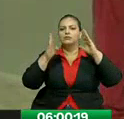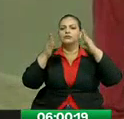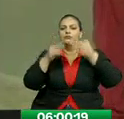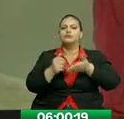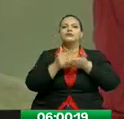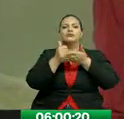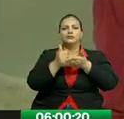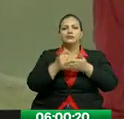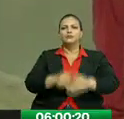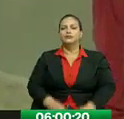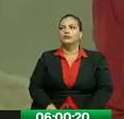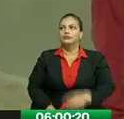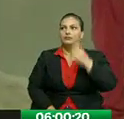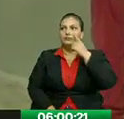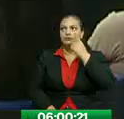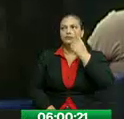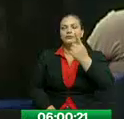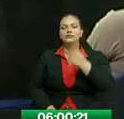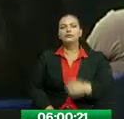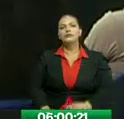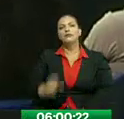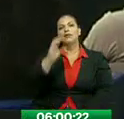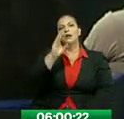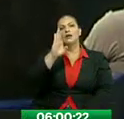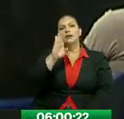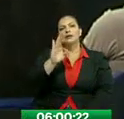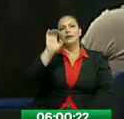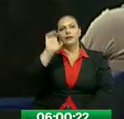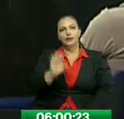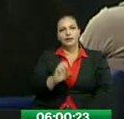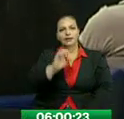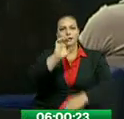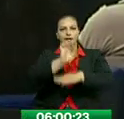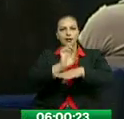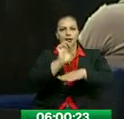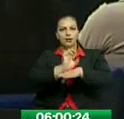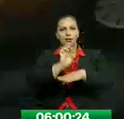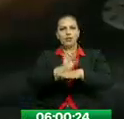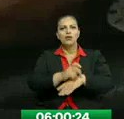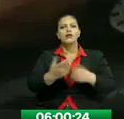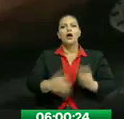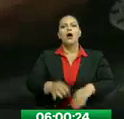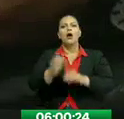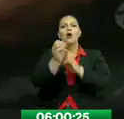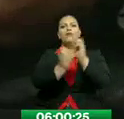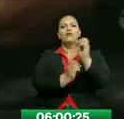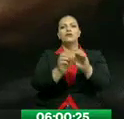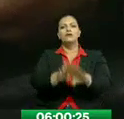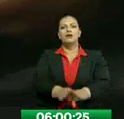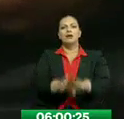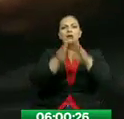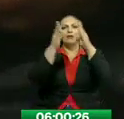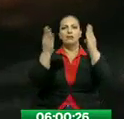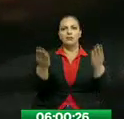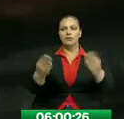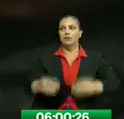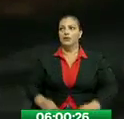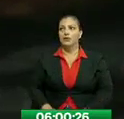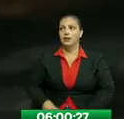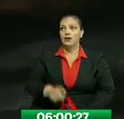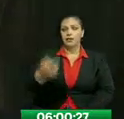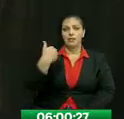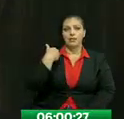Volvieron a abrir las puertas del área de brevetación de la Comisión de Tránsito del Ecuador en el centro de Guayaquil. Aquí unos llegaron con los